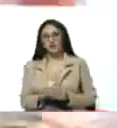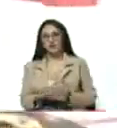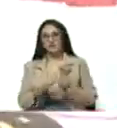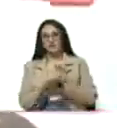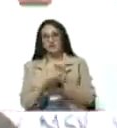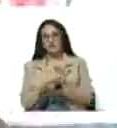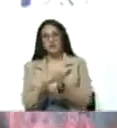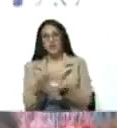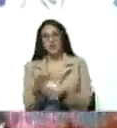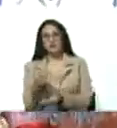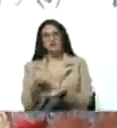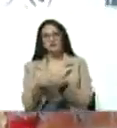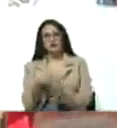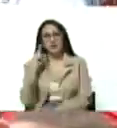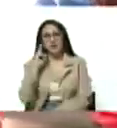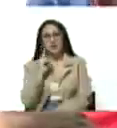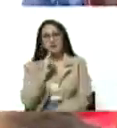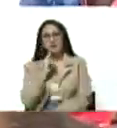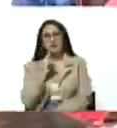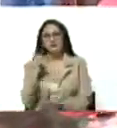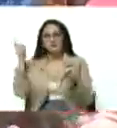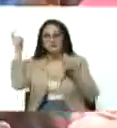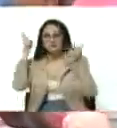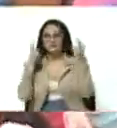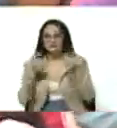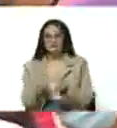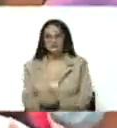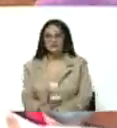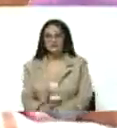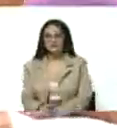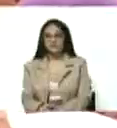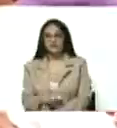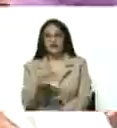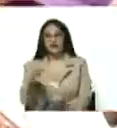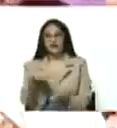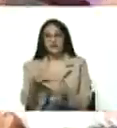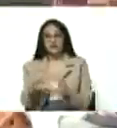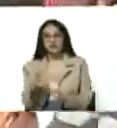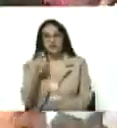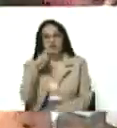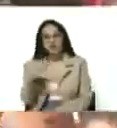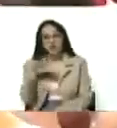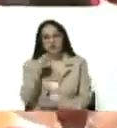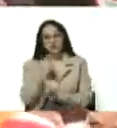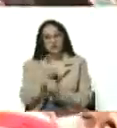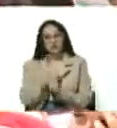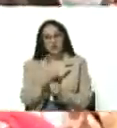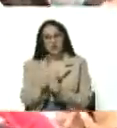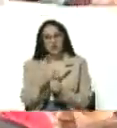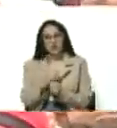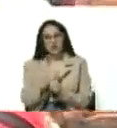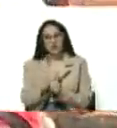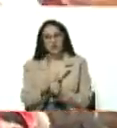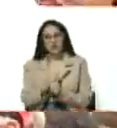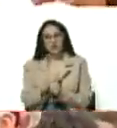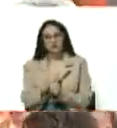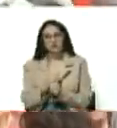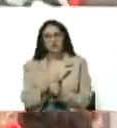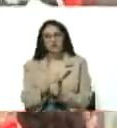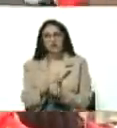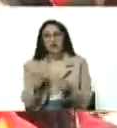Nuestros símbolos es Bolívar, es Chávez, es esta revolución, es un pueblo trabajador. Y